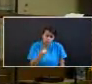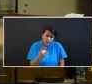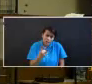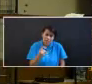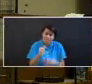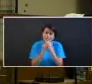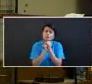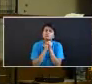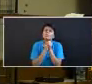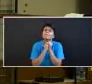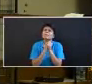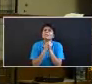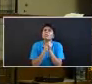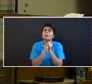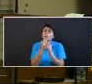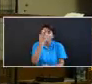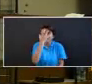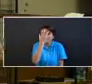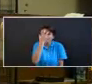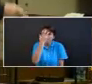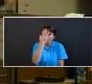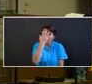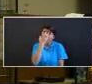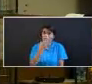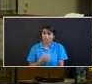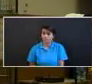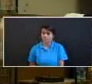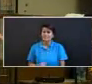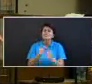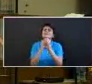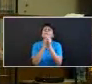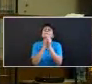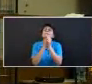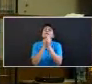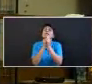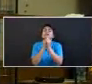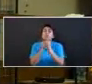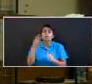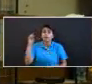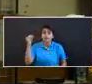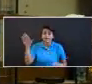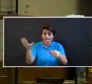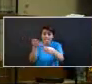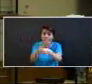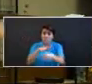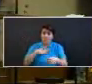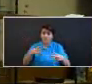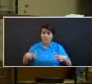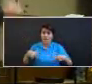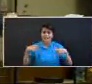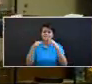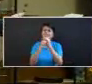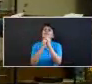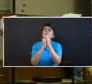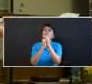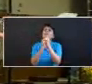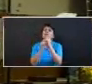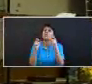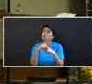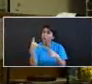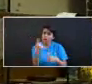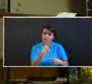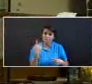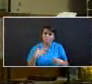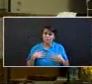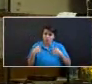lo suplico que me perdones. Te suplico que llenes mi vida. Y te ruego con toda mi